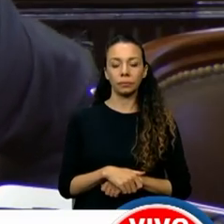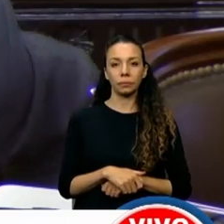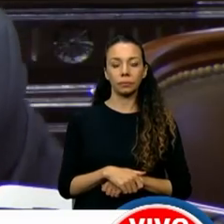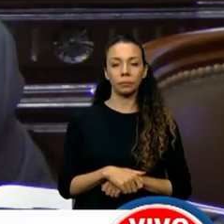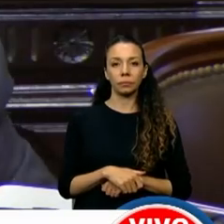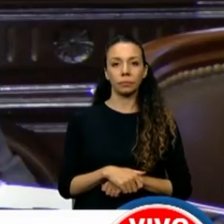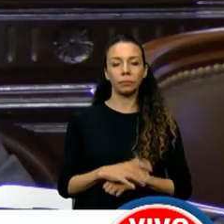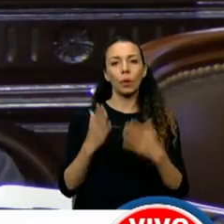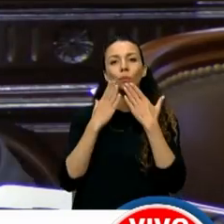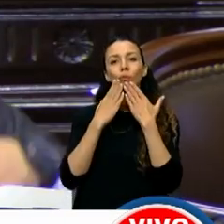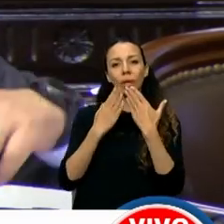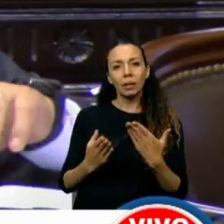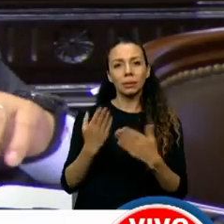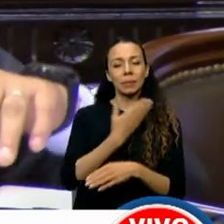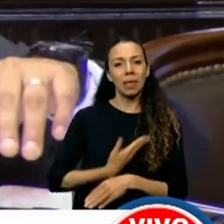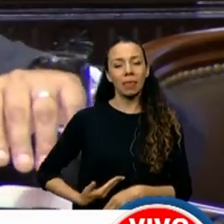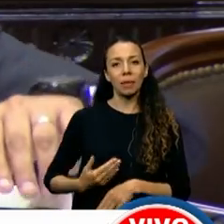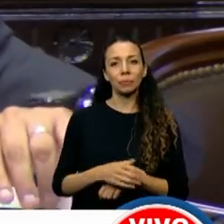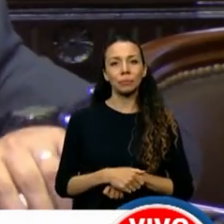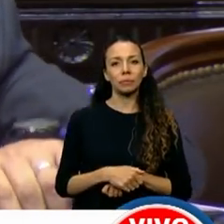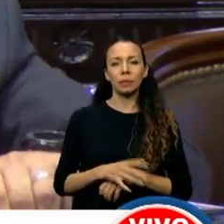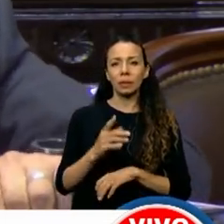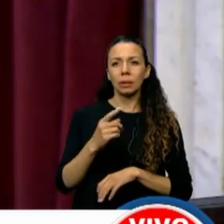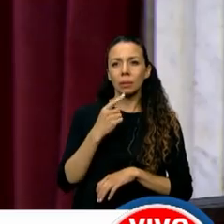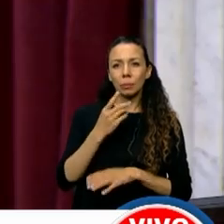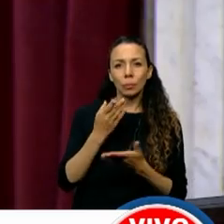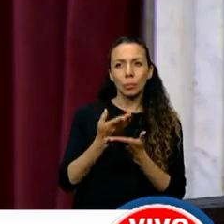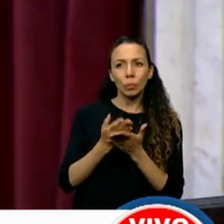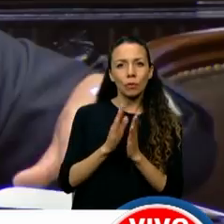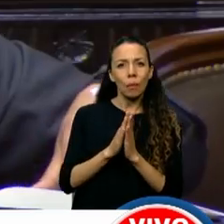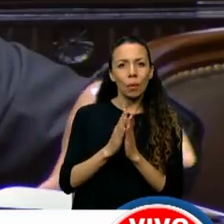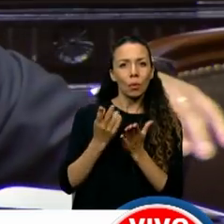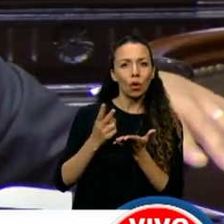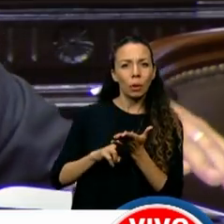espero sea señor julio de julio podéis volver